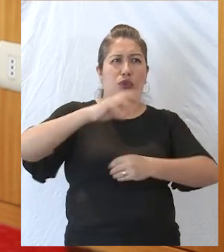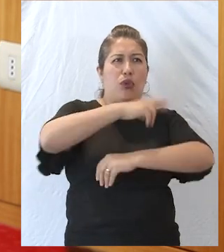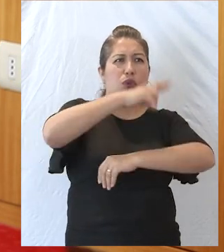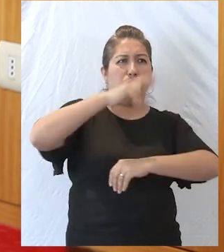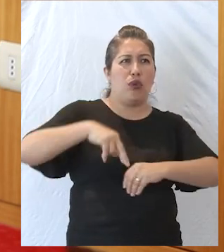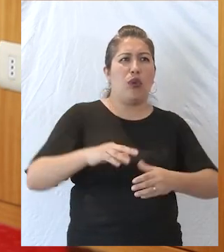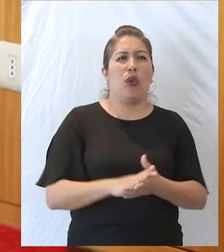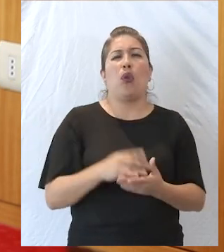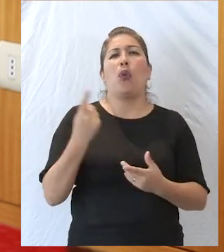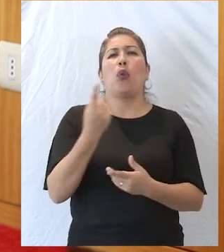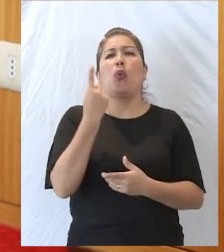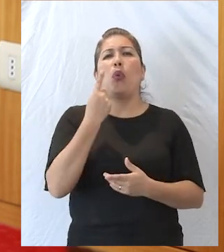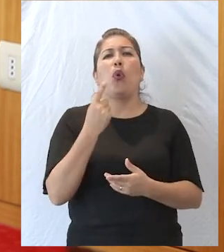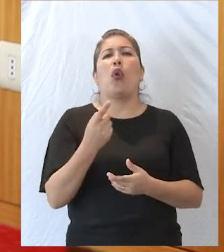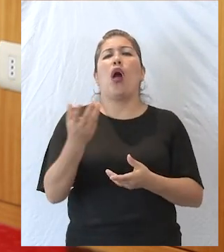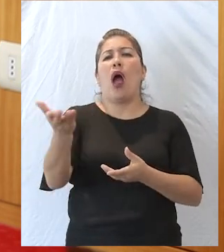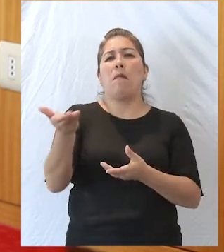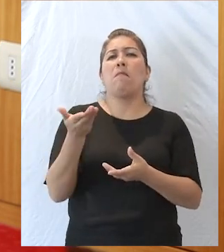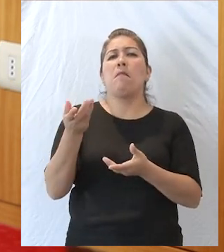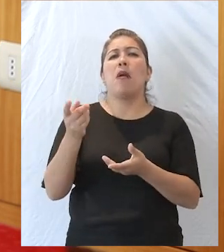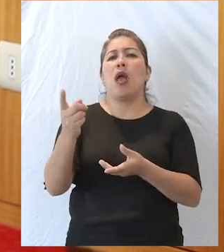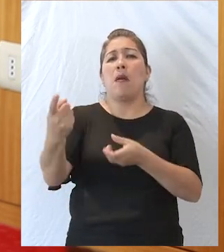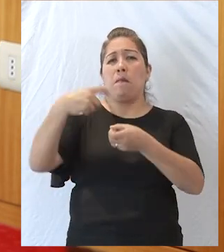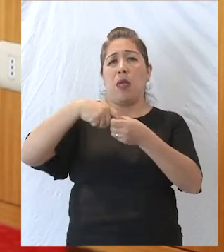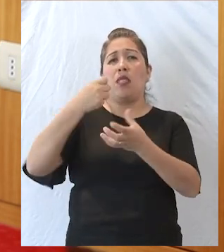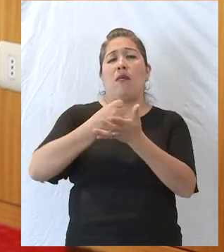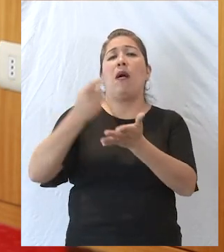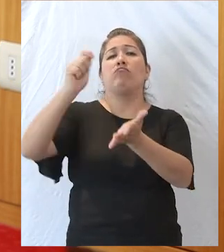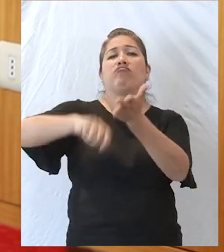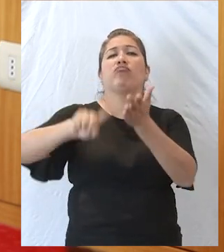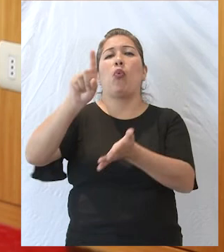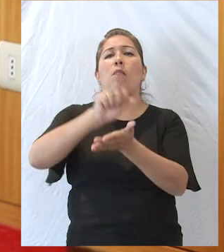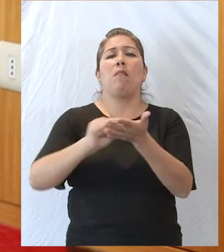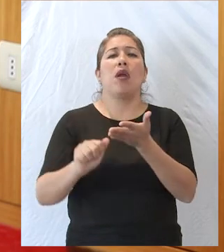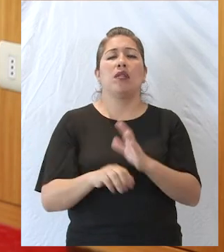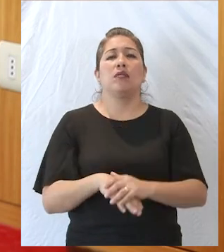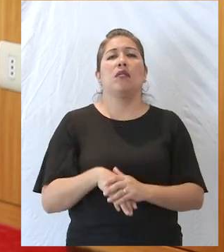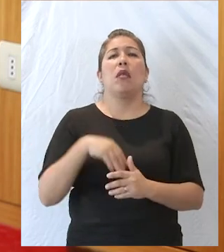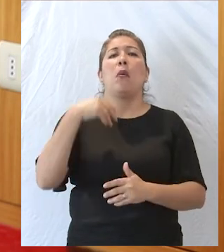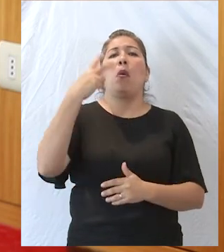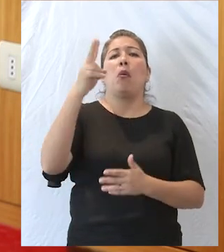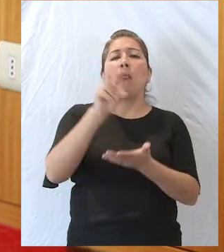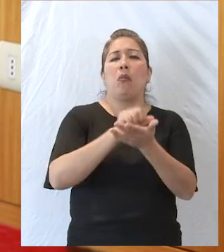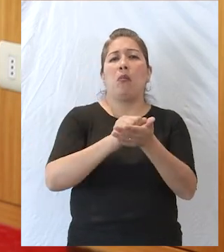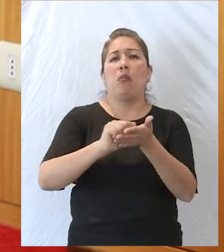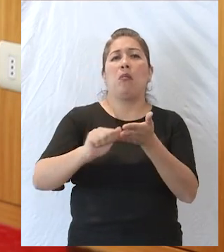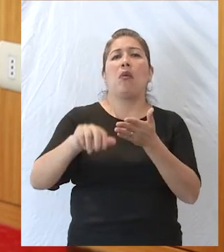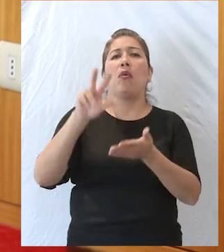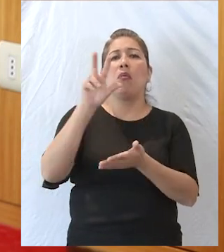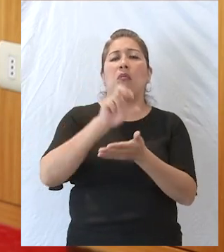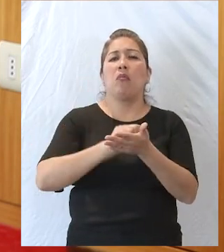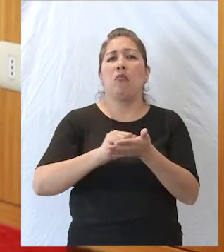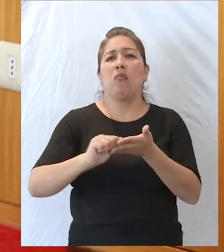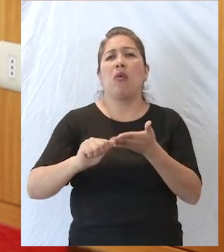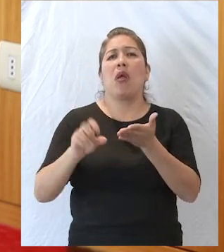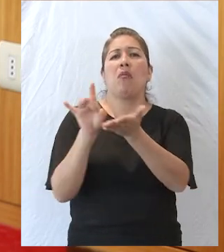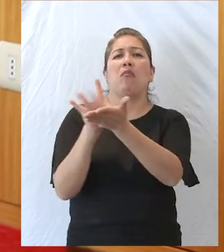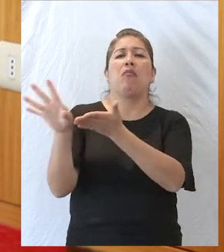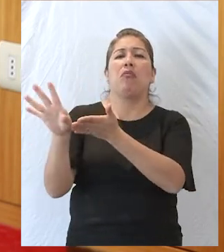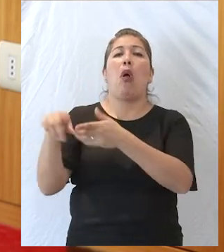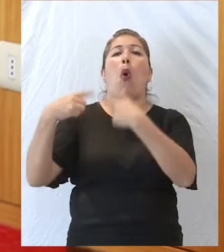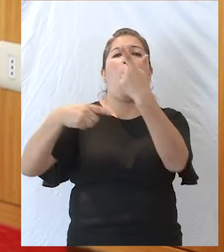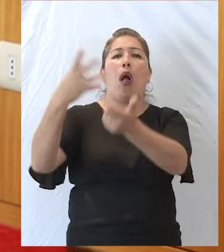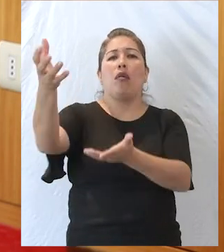regiones se les contrata por un mes por locación de servicios, no se les renueva o se les renueva a los 2 meses, 3 meses,